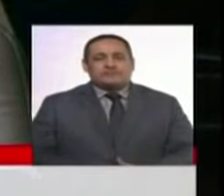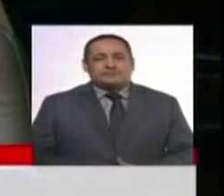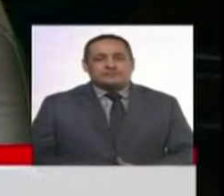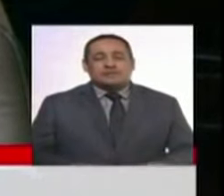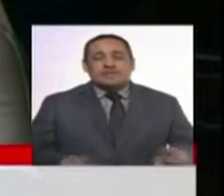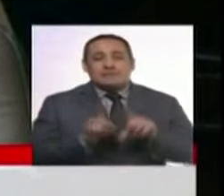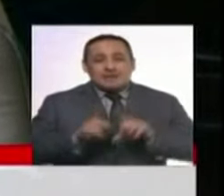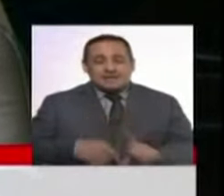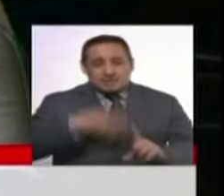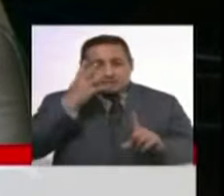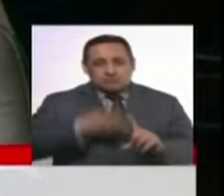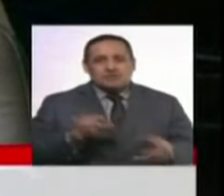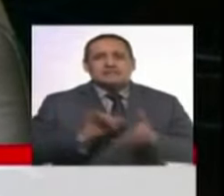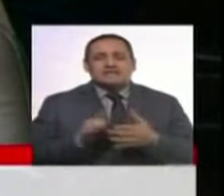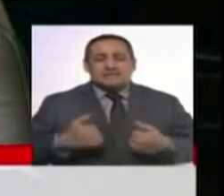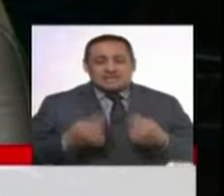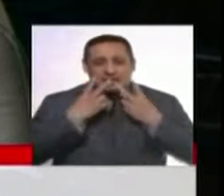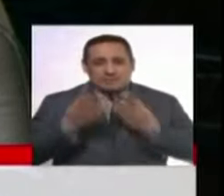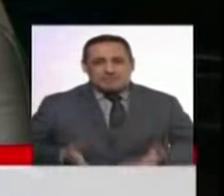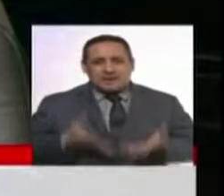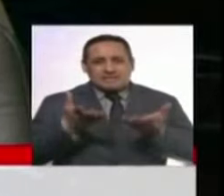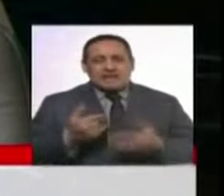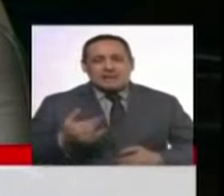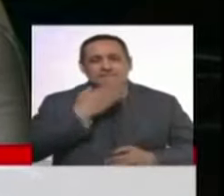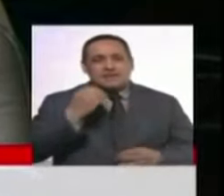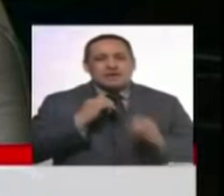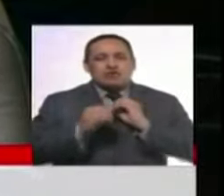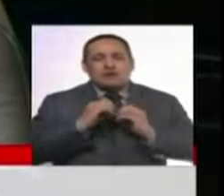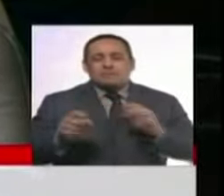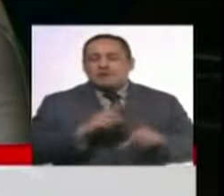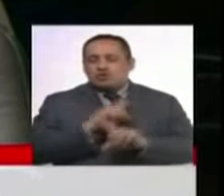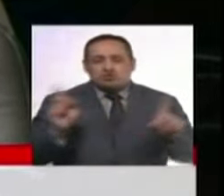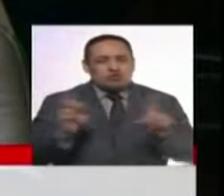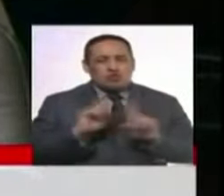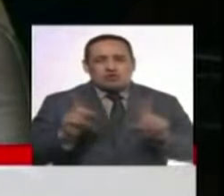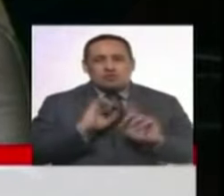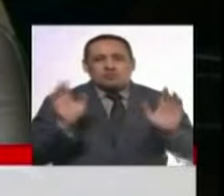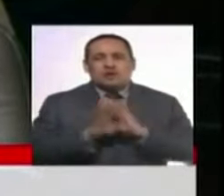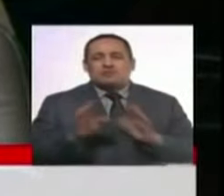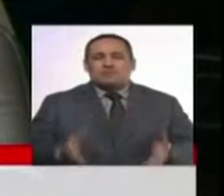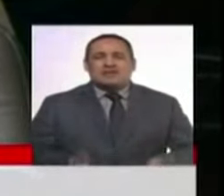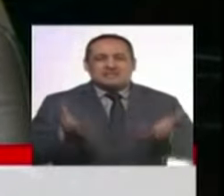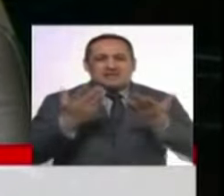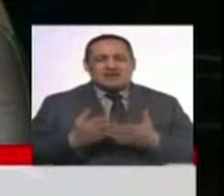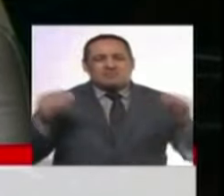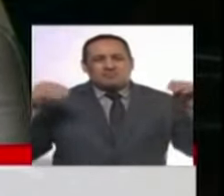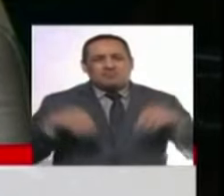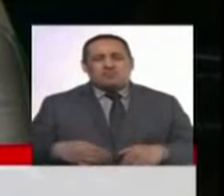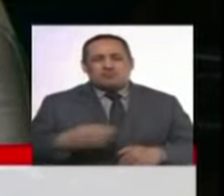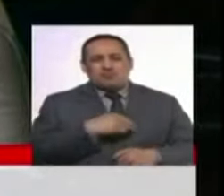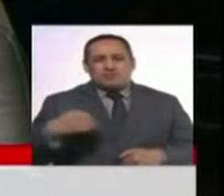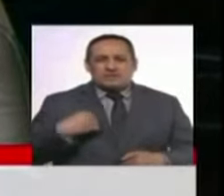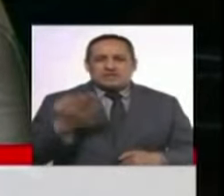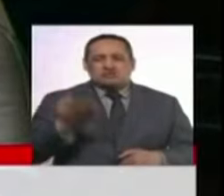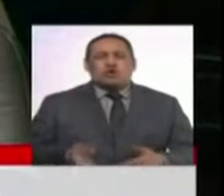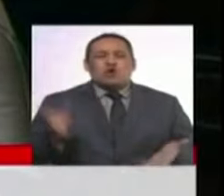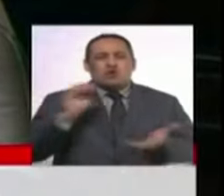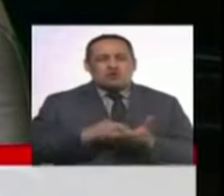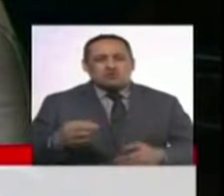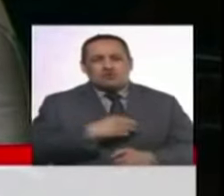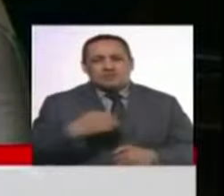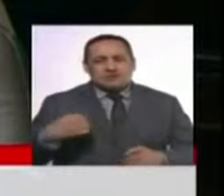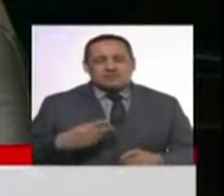Y esa evaluación tiene que servir para mejorar pero no para traerse abajo un ministro otro ministro